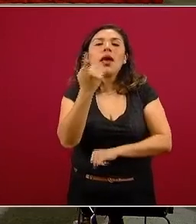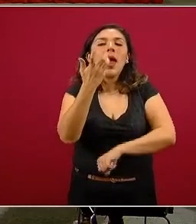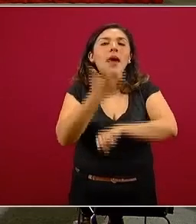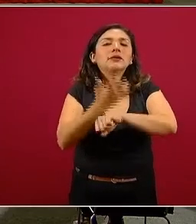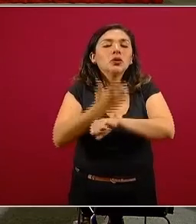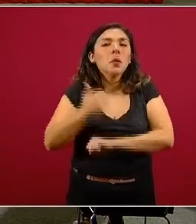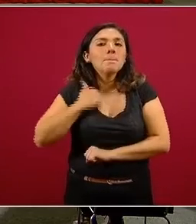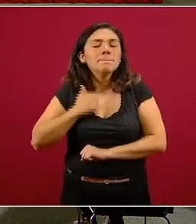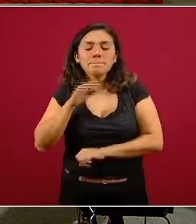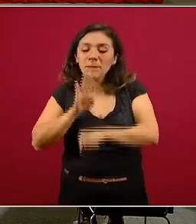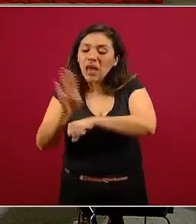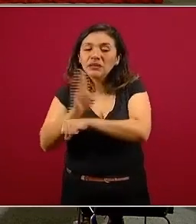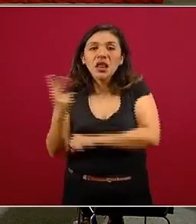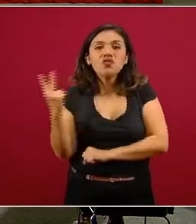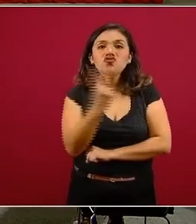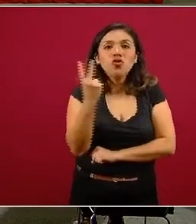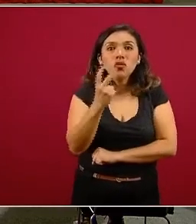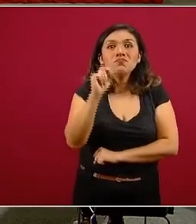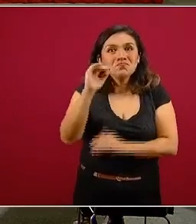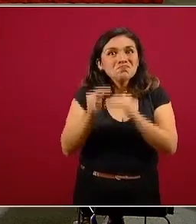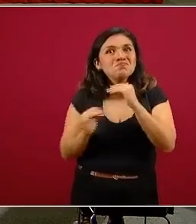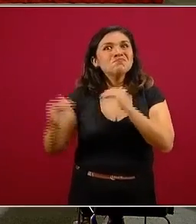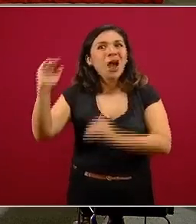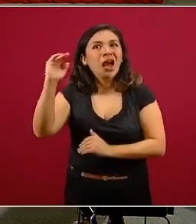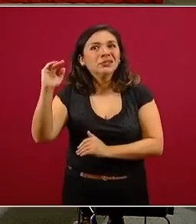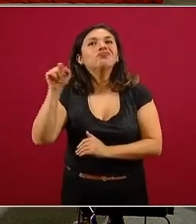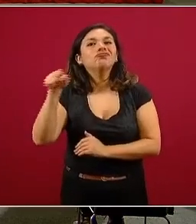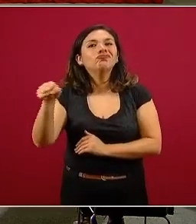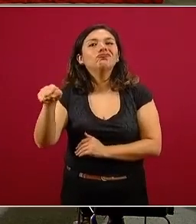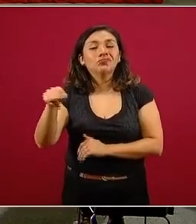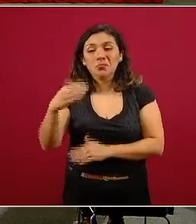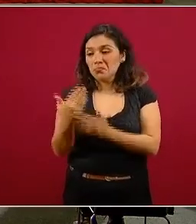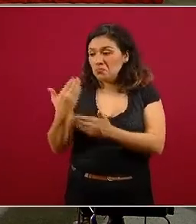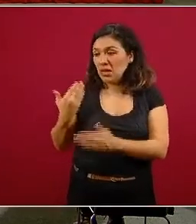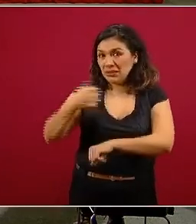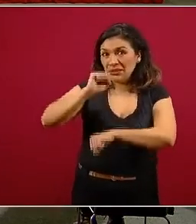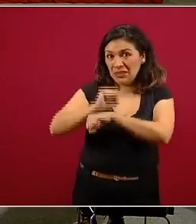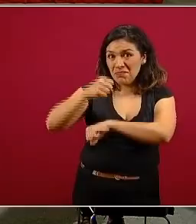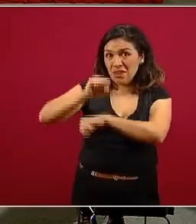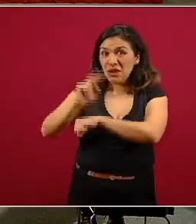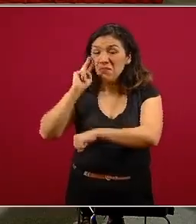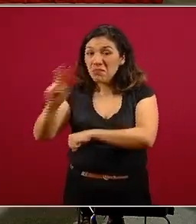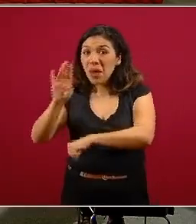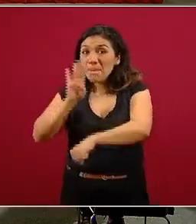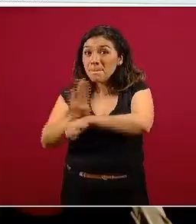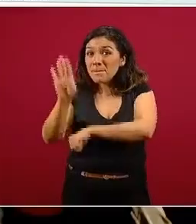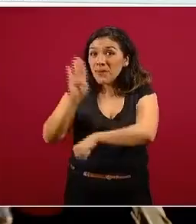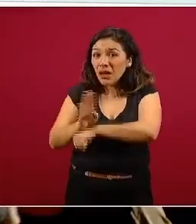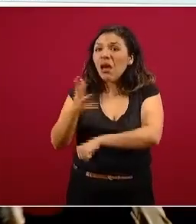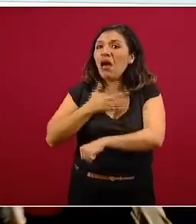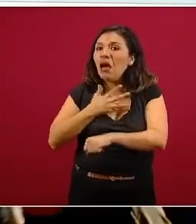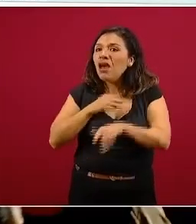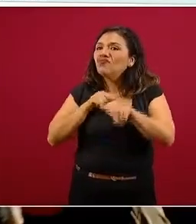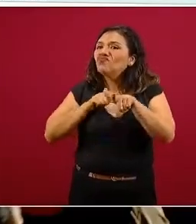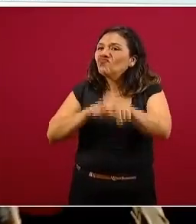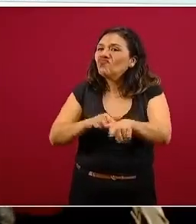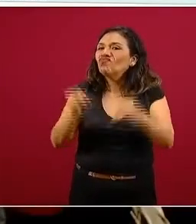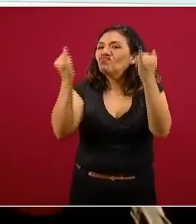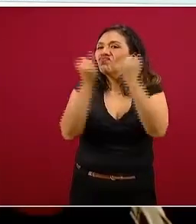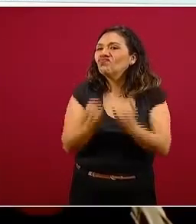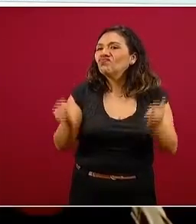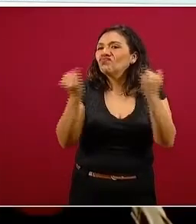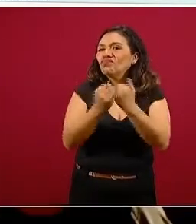e inclusive lo supera, y prácticamente en las últimas semanas podemos ver cómo Brasil ha mantenido